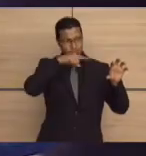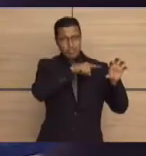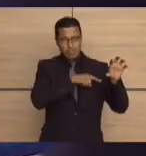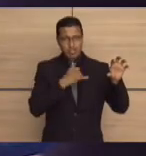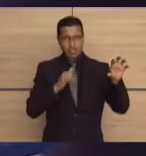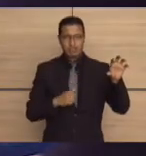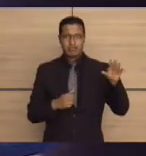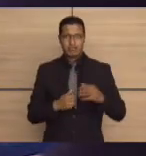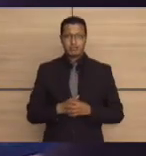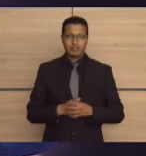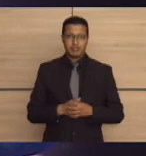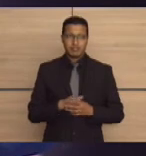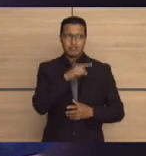europeos,